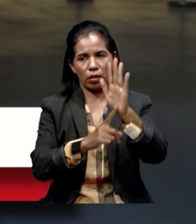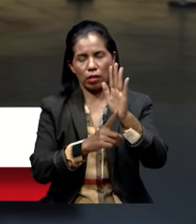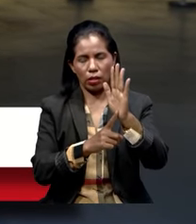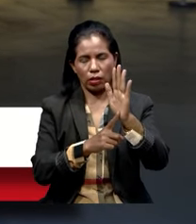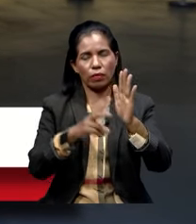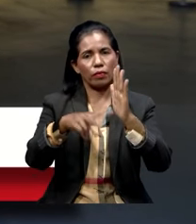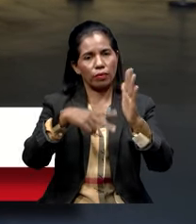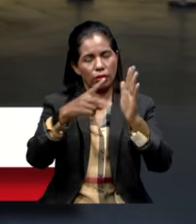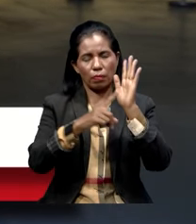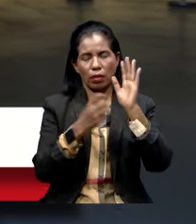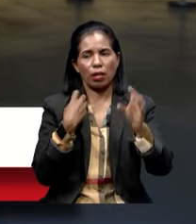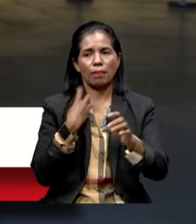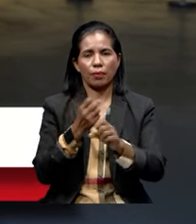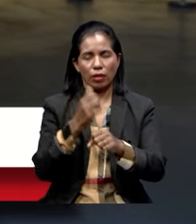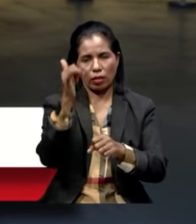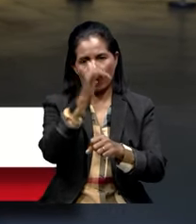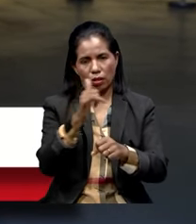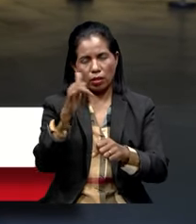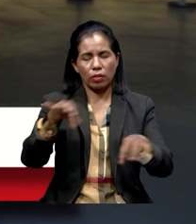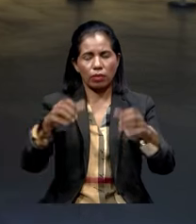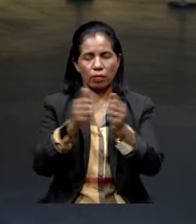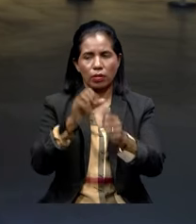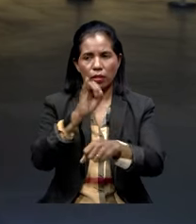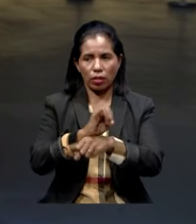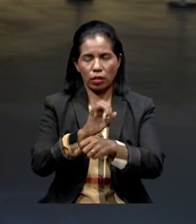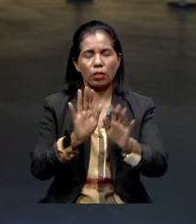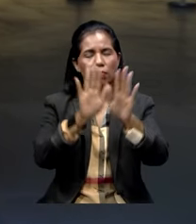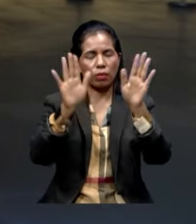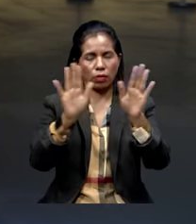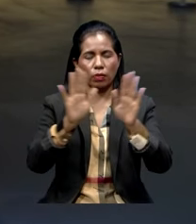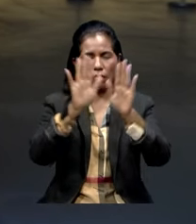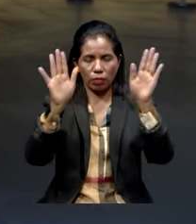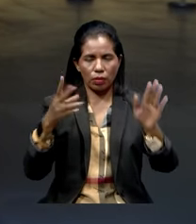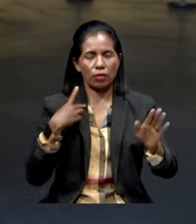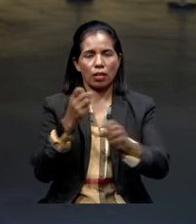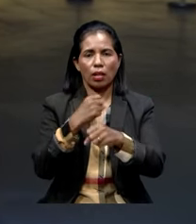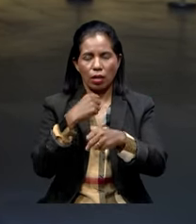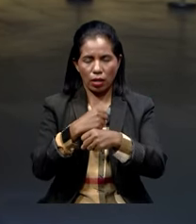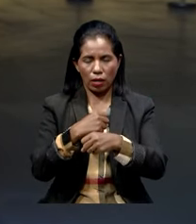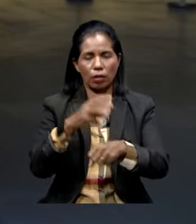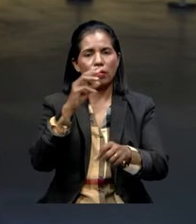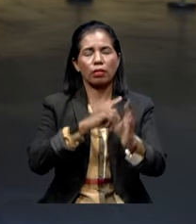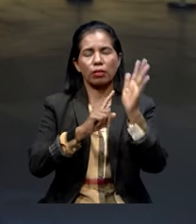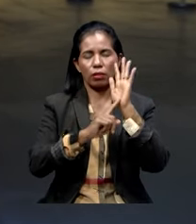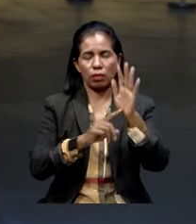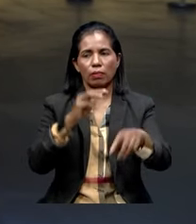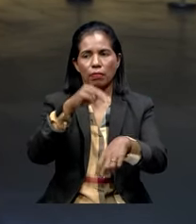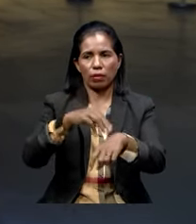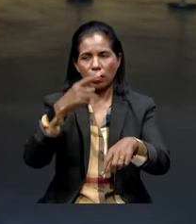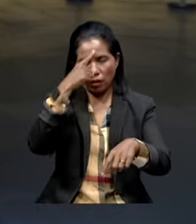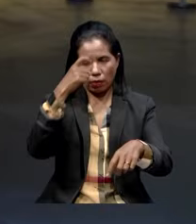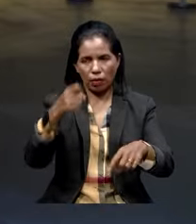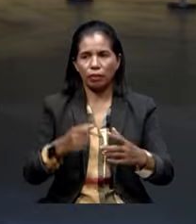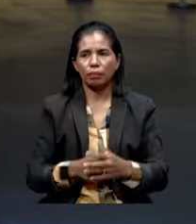que quieren haber instalado haber servicio mucho con iglesia domingo domingo tal misa y tal transmisión va misa tamane